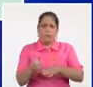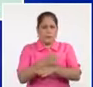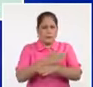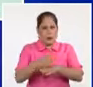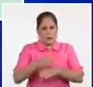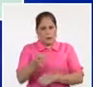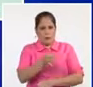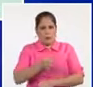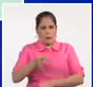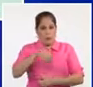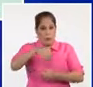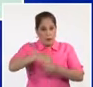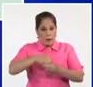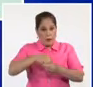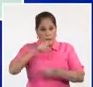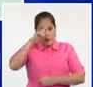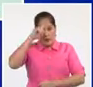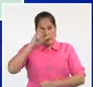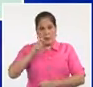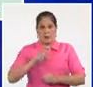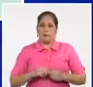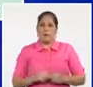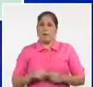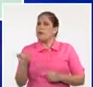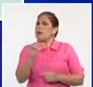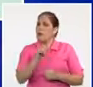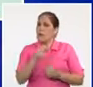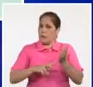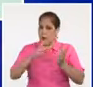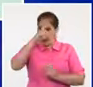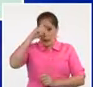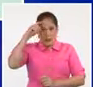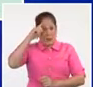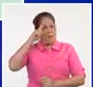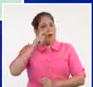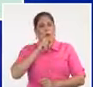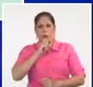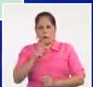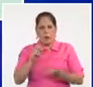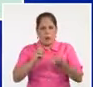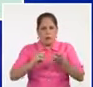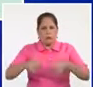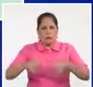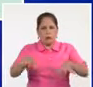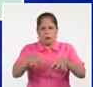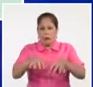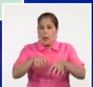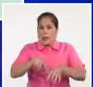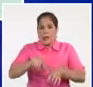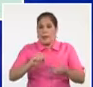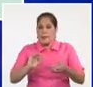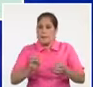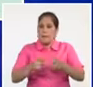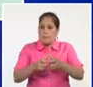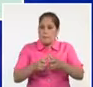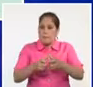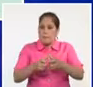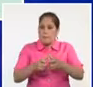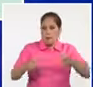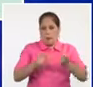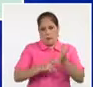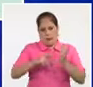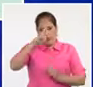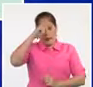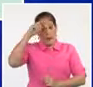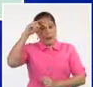territorio. Santi Espíritu también muy inestable, con la tendencia siempre al incremento.